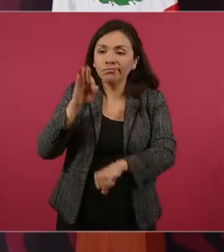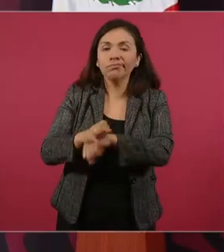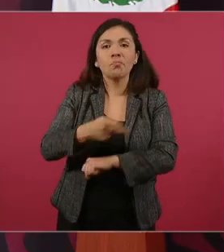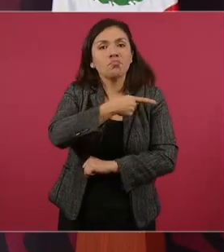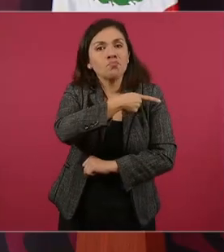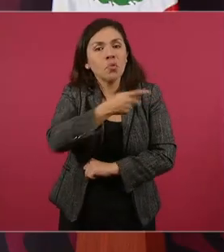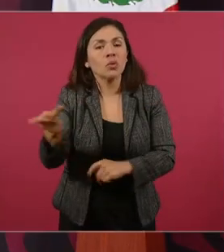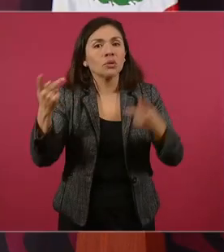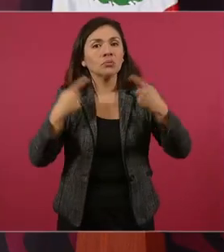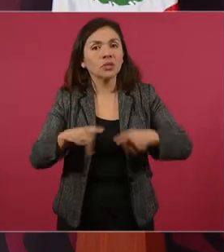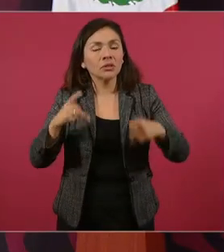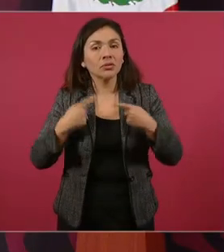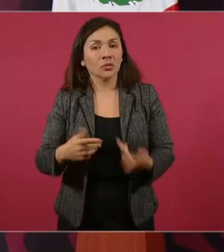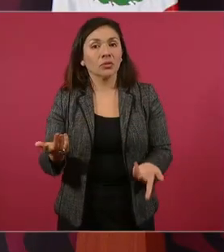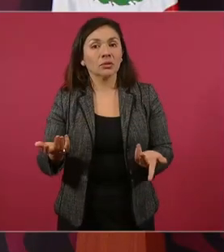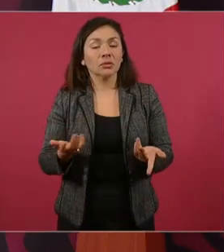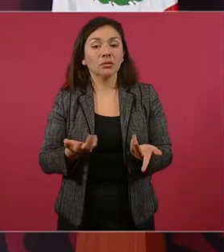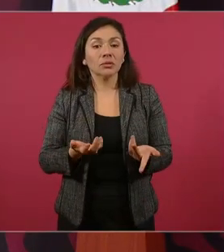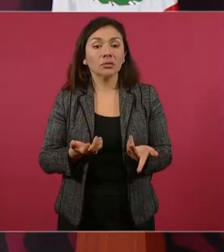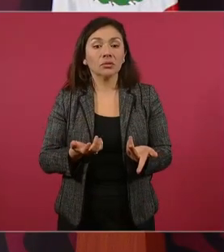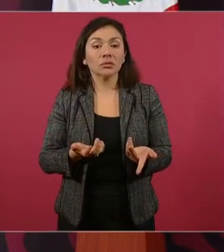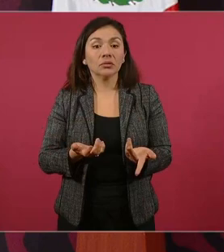pobres?